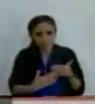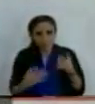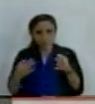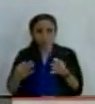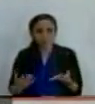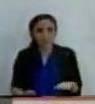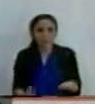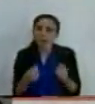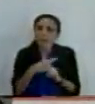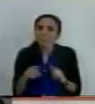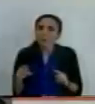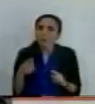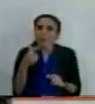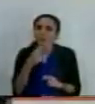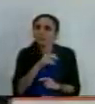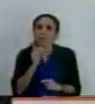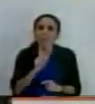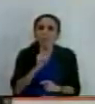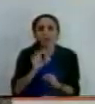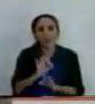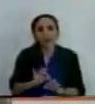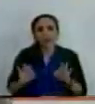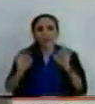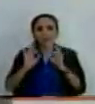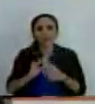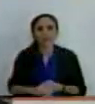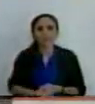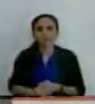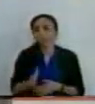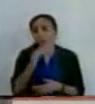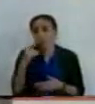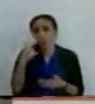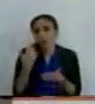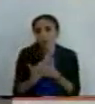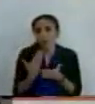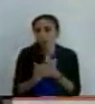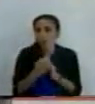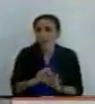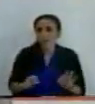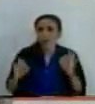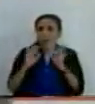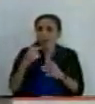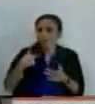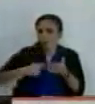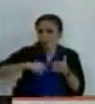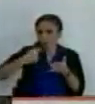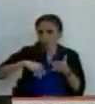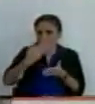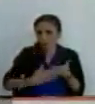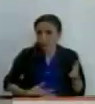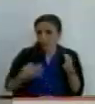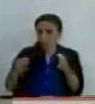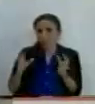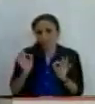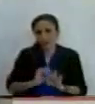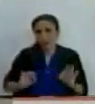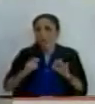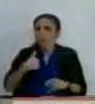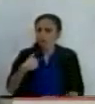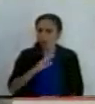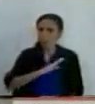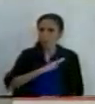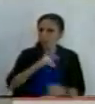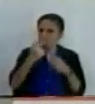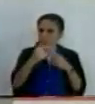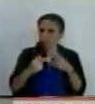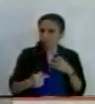desmienten? ¿Por qué ellos no presentan un documentico, algo de eso, donde yo firmé ahí? Ahora, yo tengo todas esas propiedades. Dios mío, yo